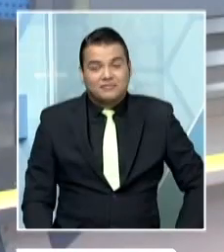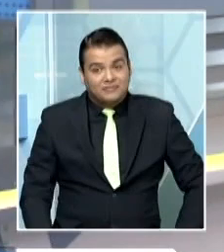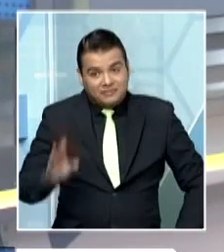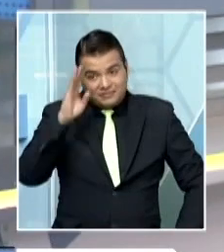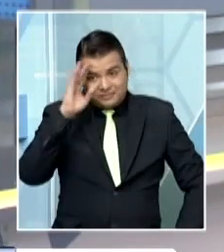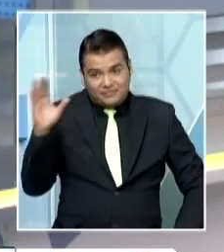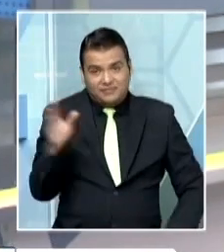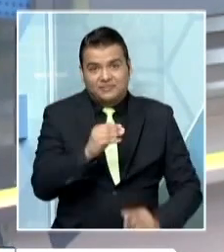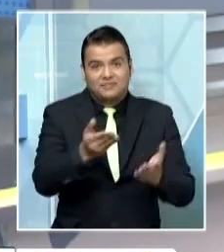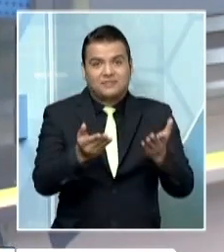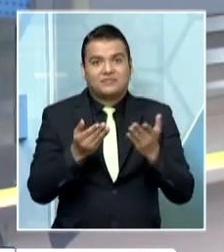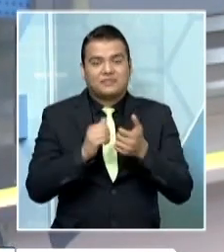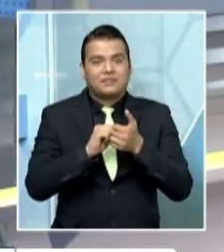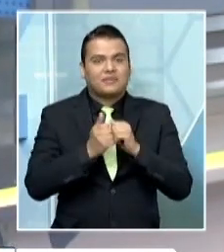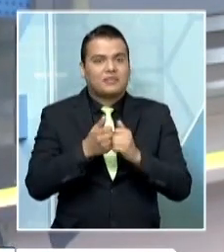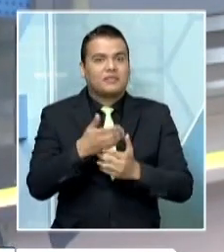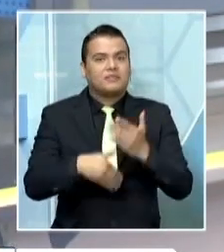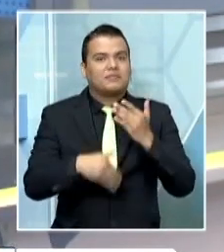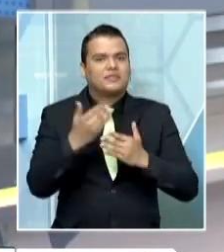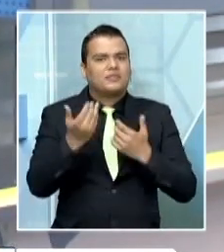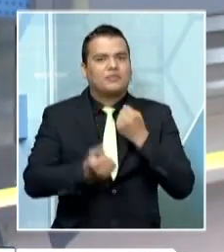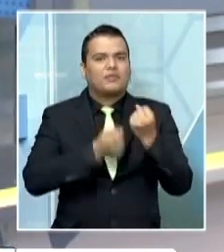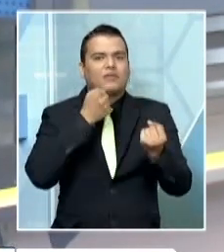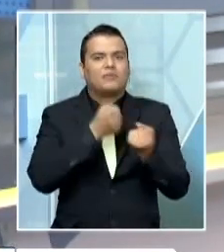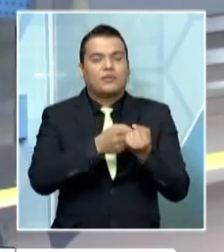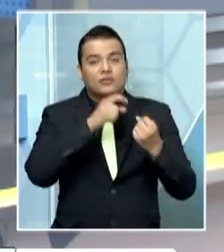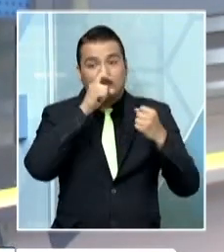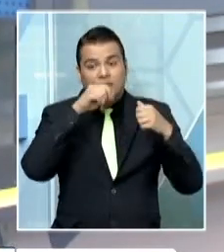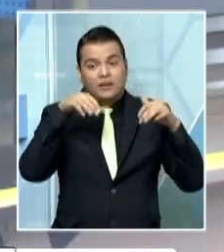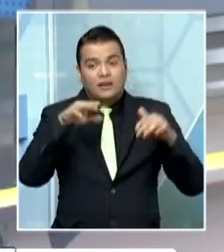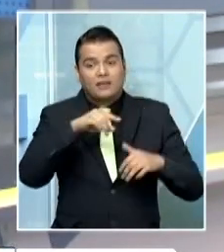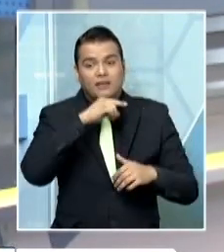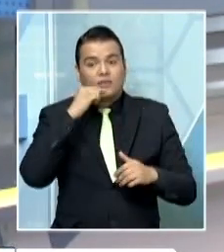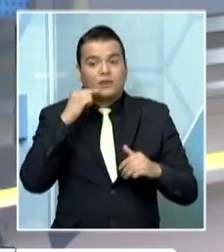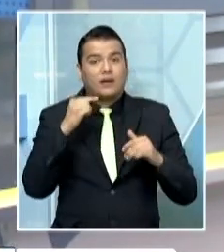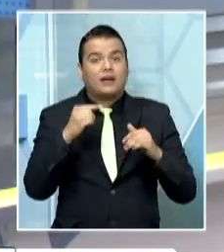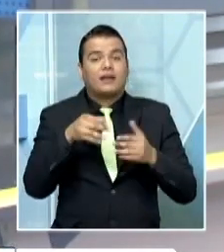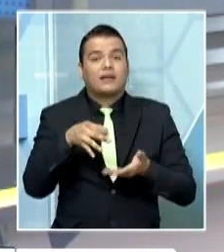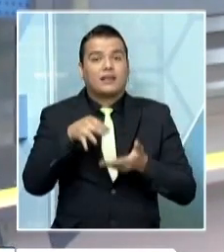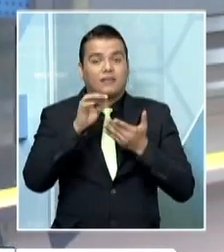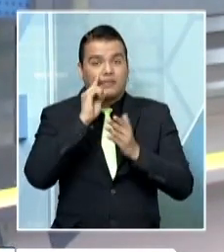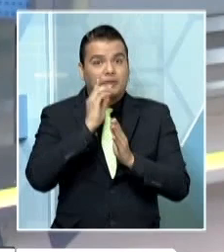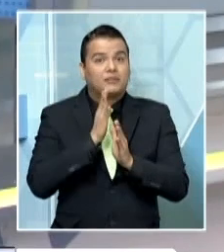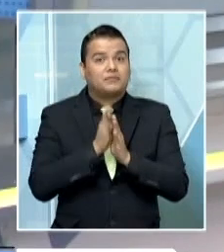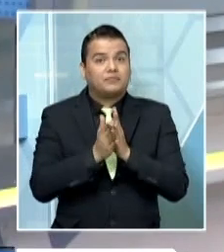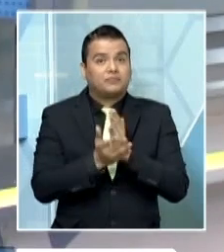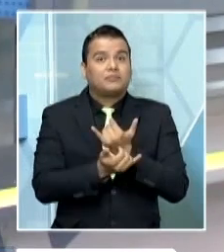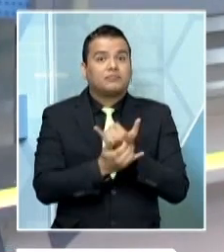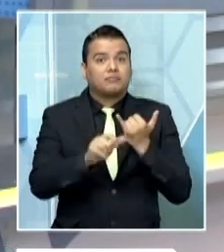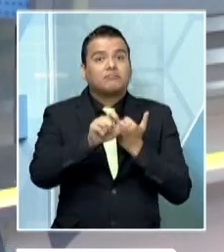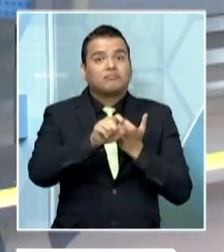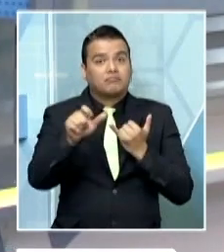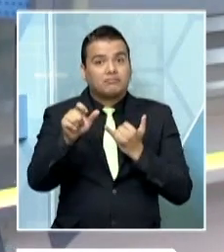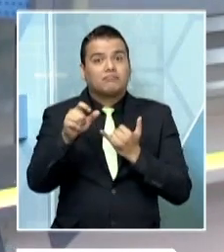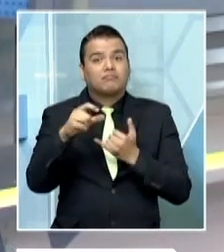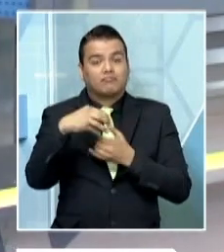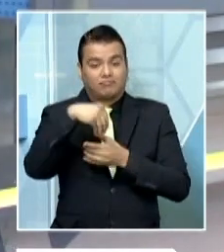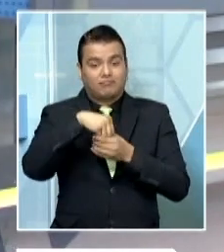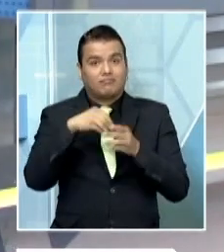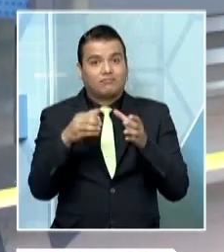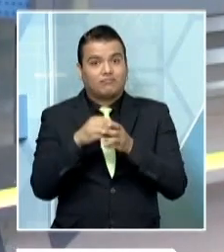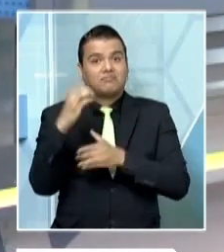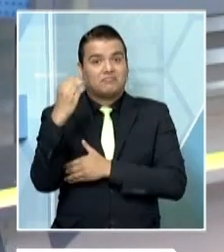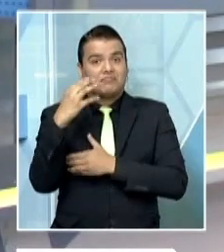hola qué tal con el patrocinio de café aquí la roca ha presentado los deportes en 90 minutos ya están los estelares colombianos en barranquilla